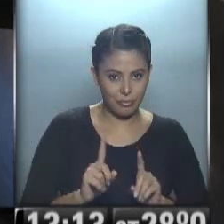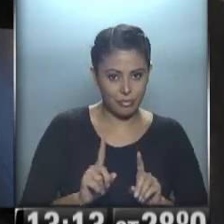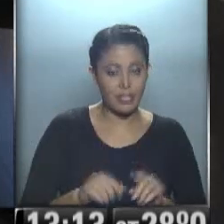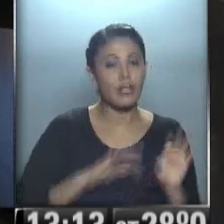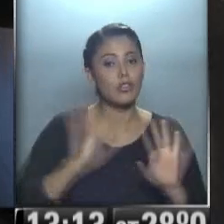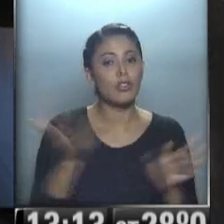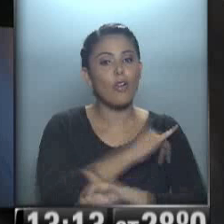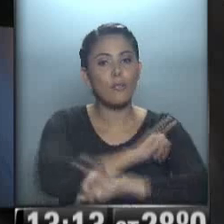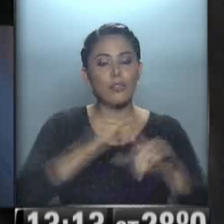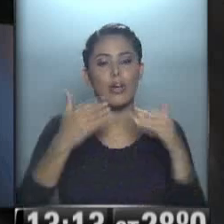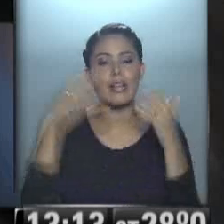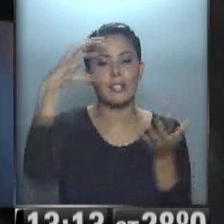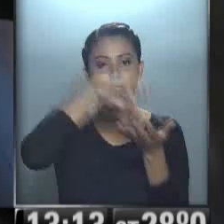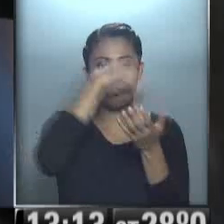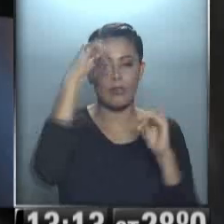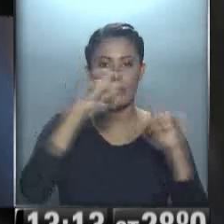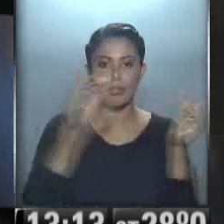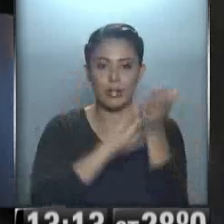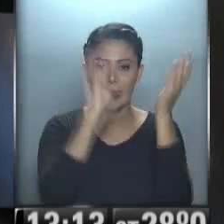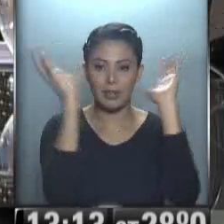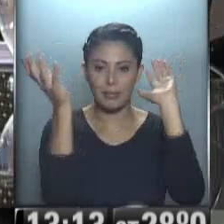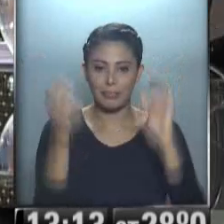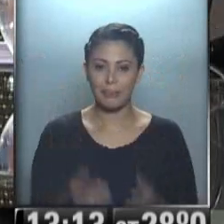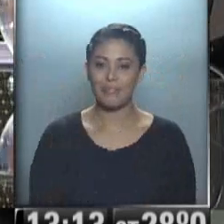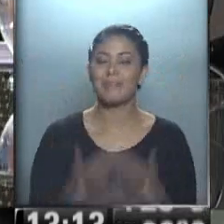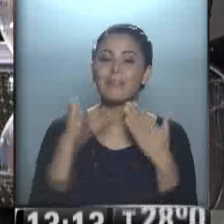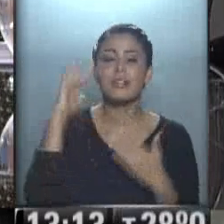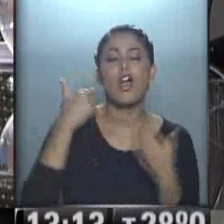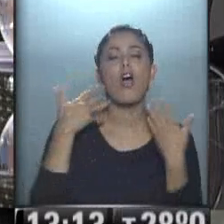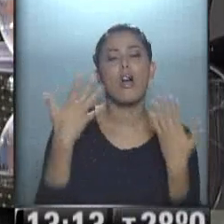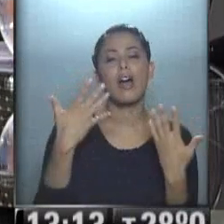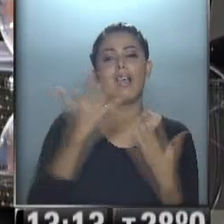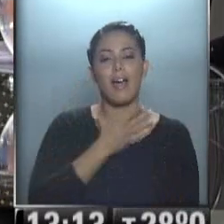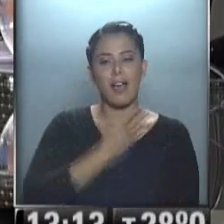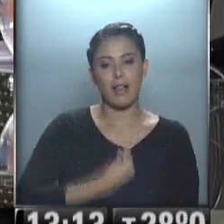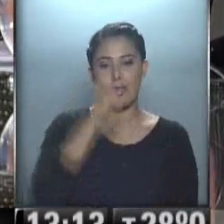Es información del Servicio Meteorológico Nacional. Y ojalá que venga el alivio también el domingo entonces.